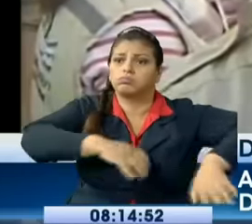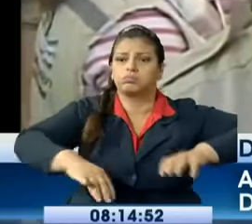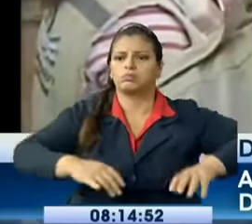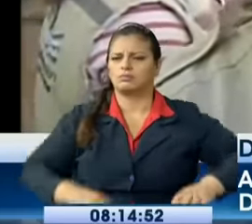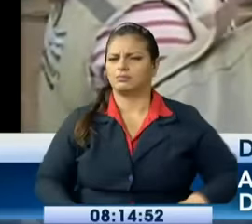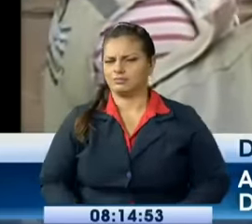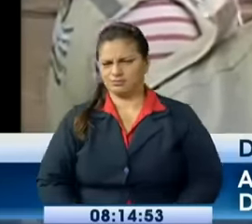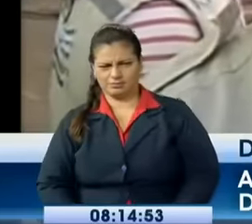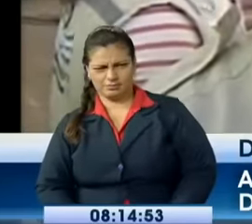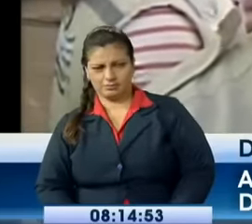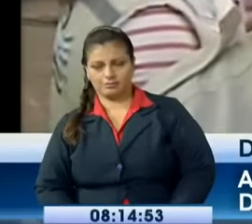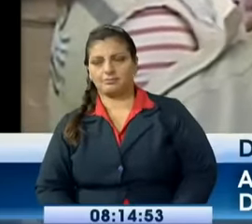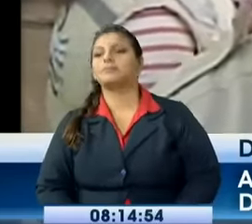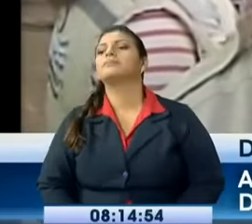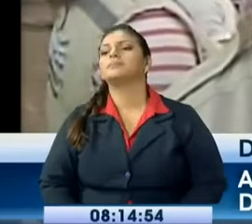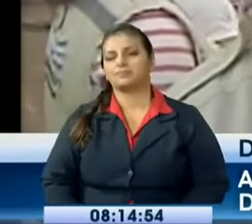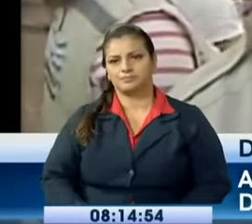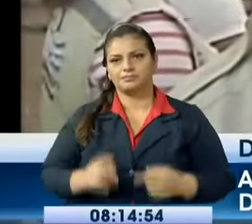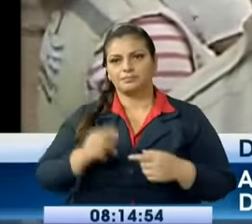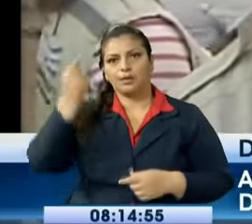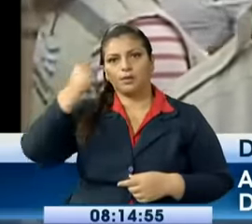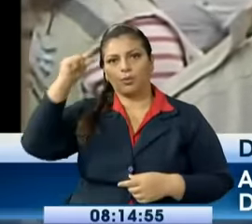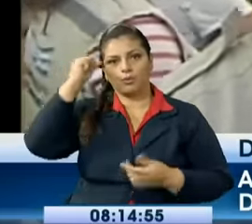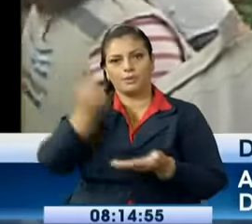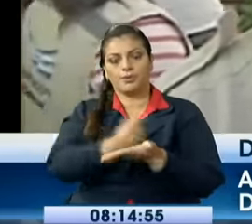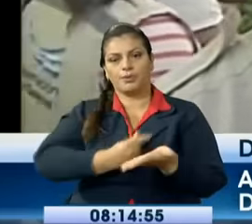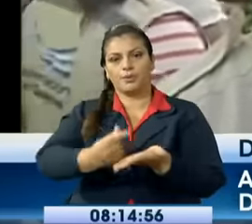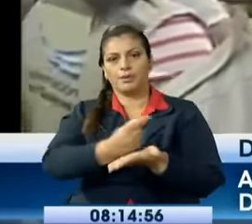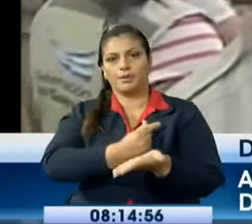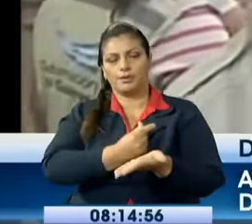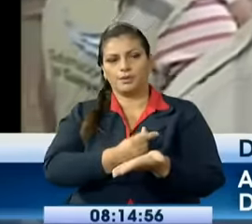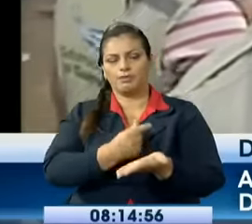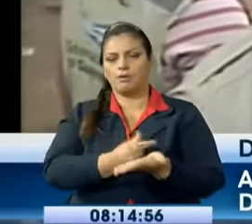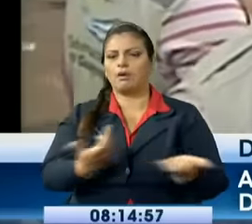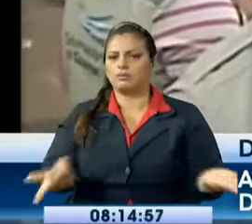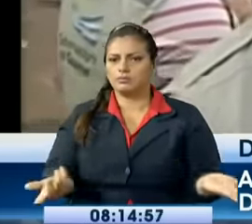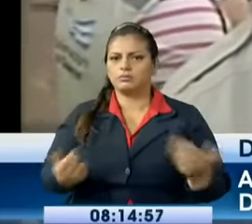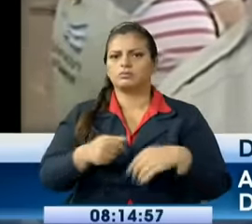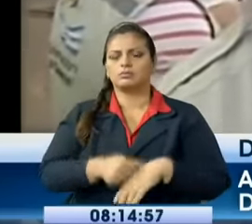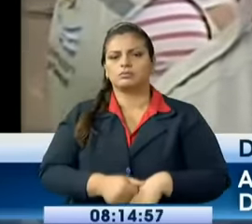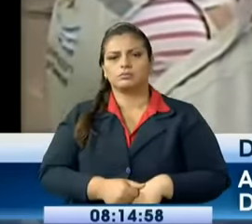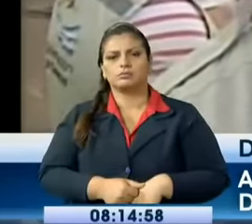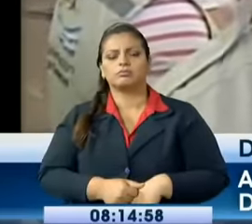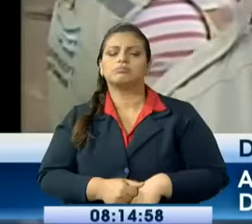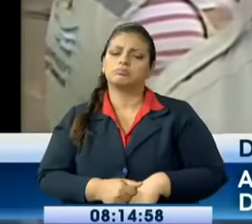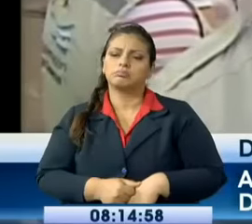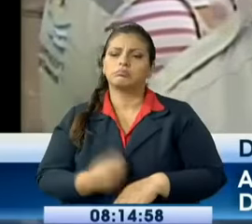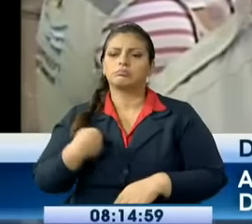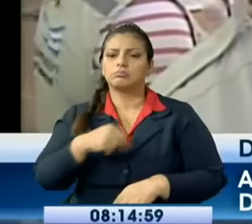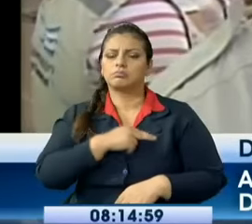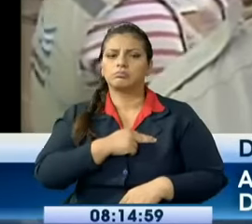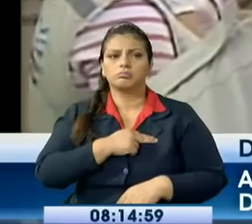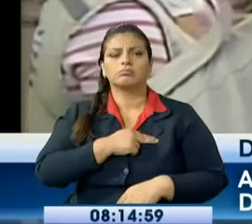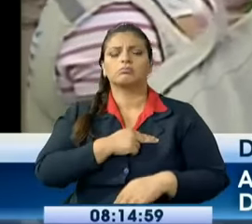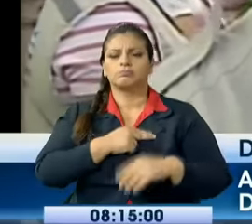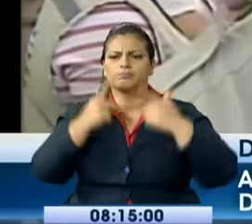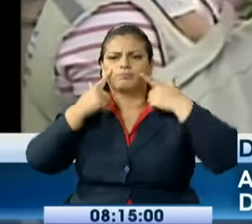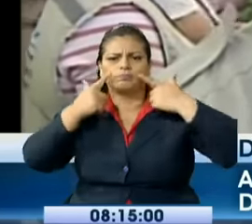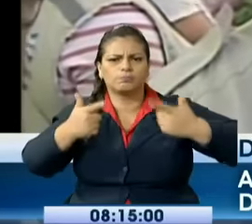gobernación a través de la intendencia y comisaría estamos siempre pendientes en los mercados, tanto de mayorista como en los